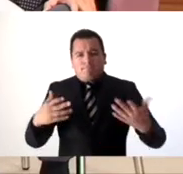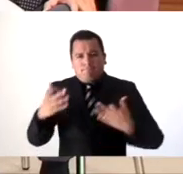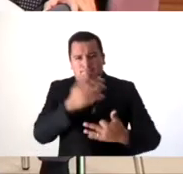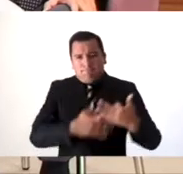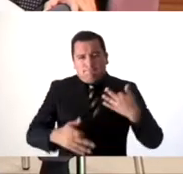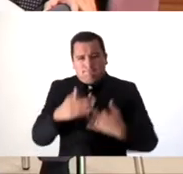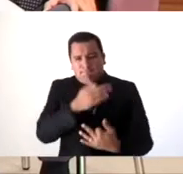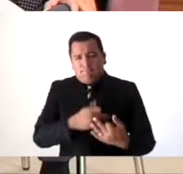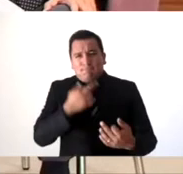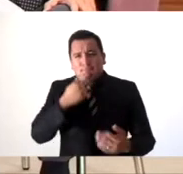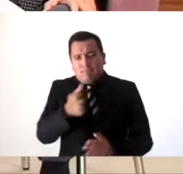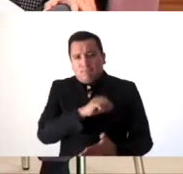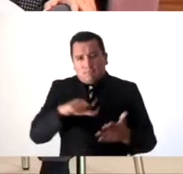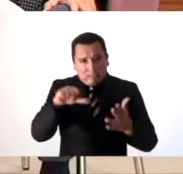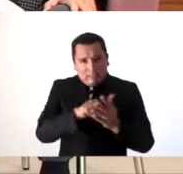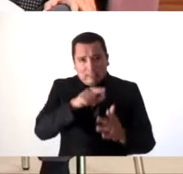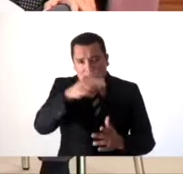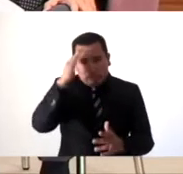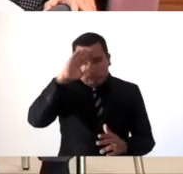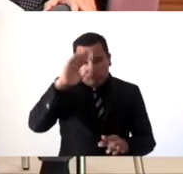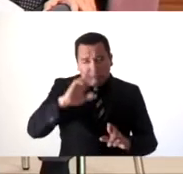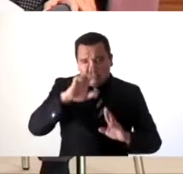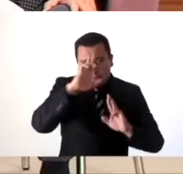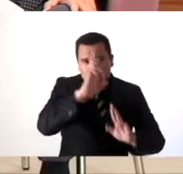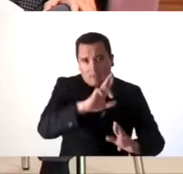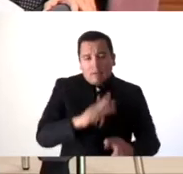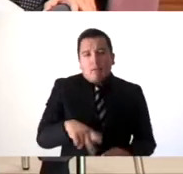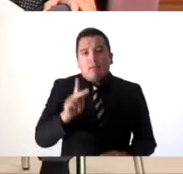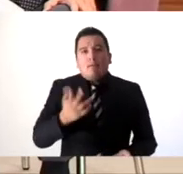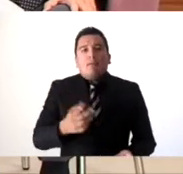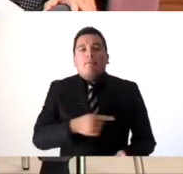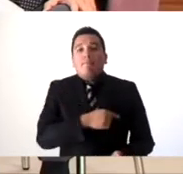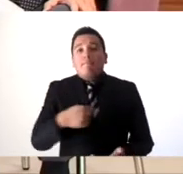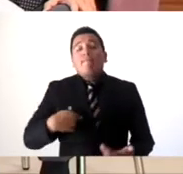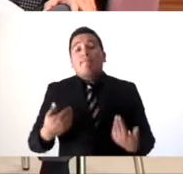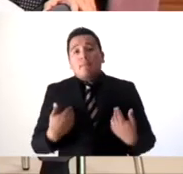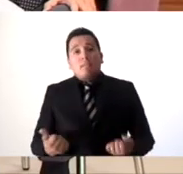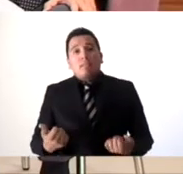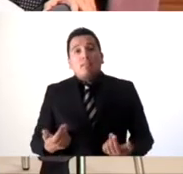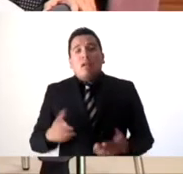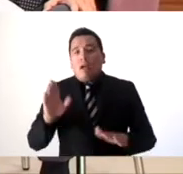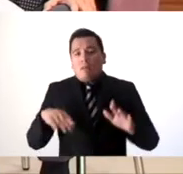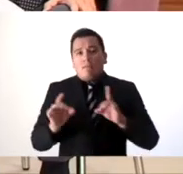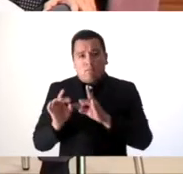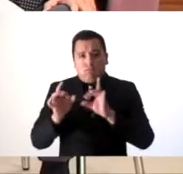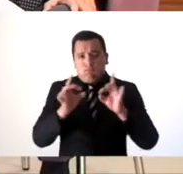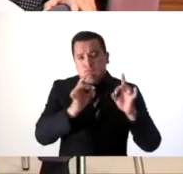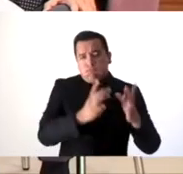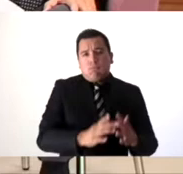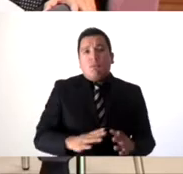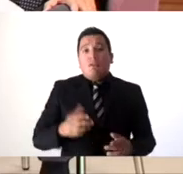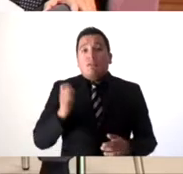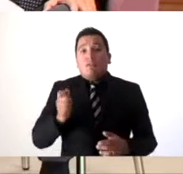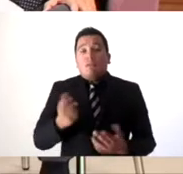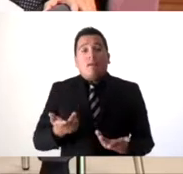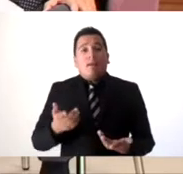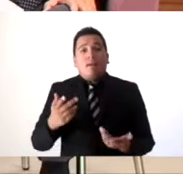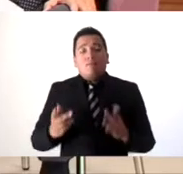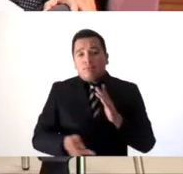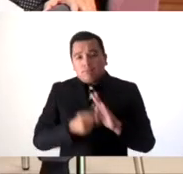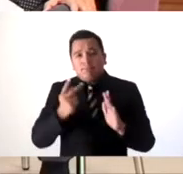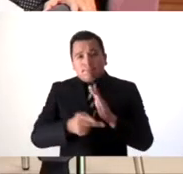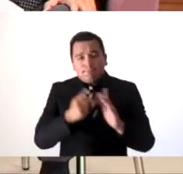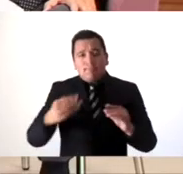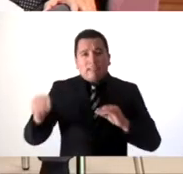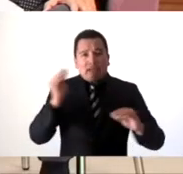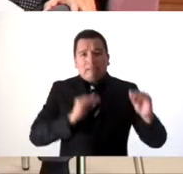homogeneidad que nos hacía ser centralistas, ¿no? Y eso, en el fondo, hemos pasado también por periodos históricos en donde esto se ha